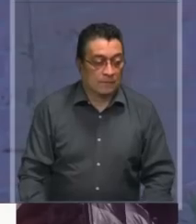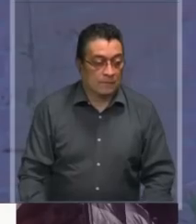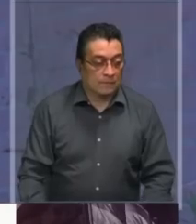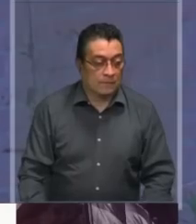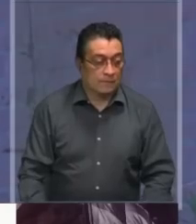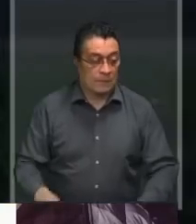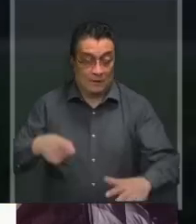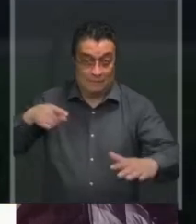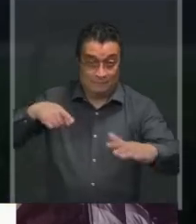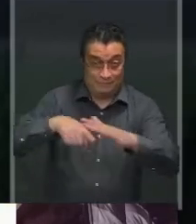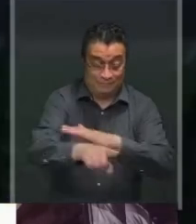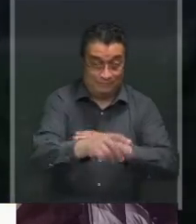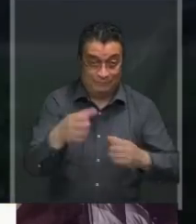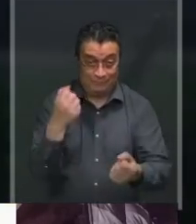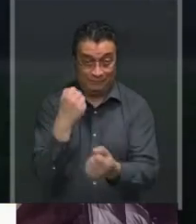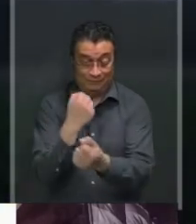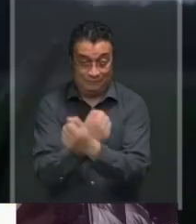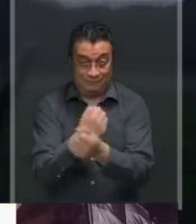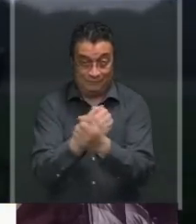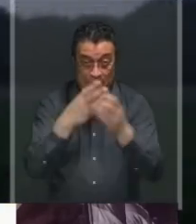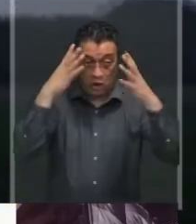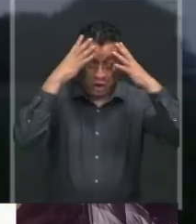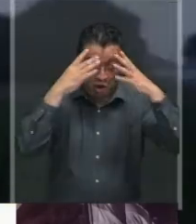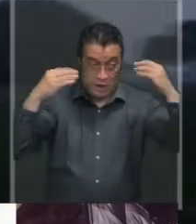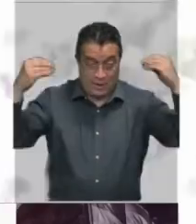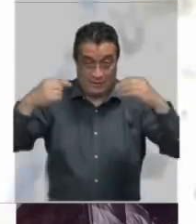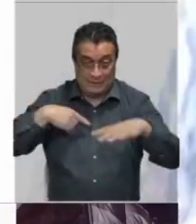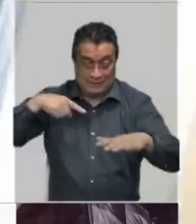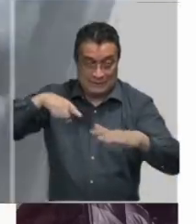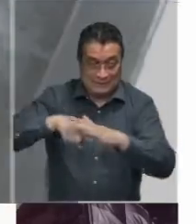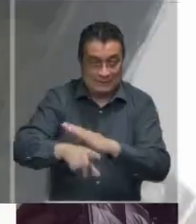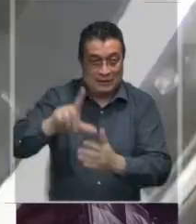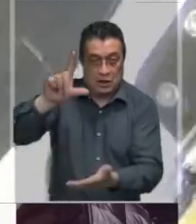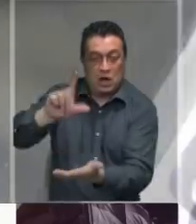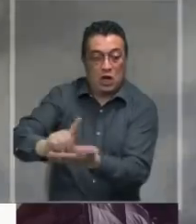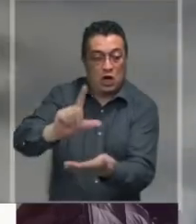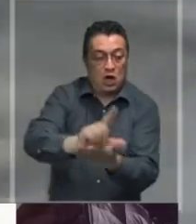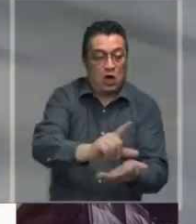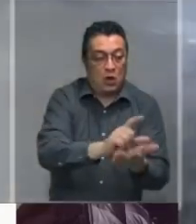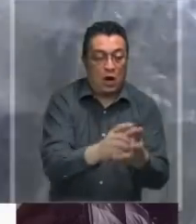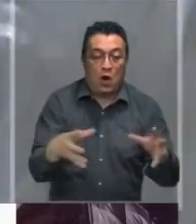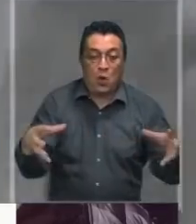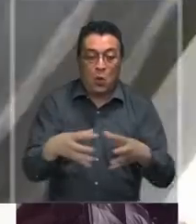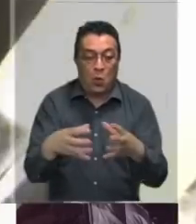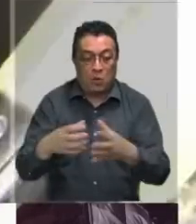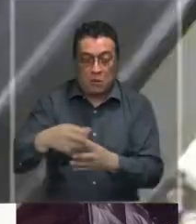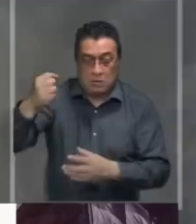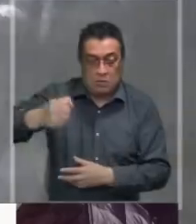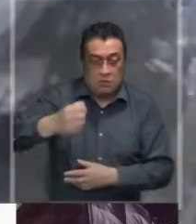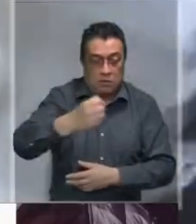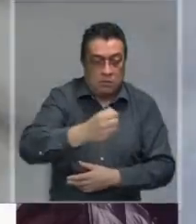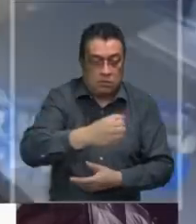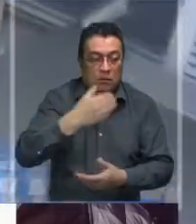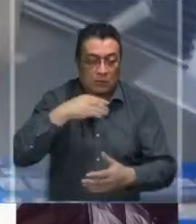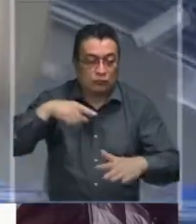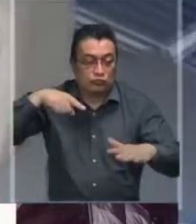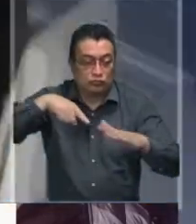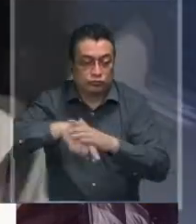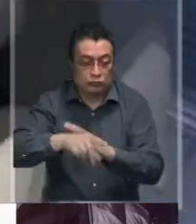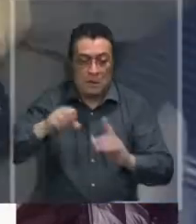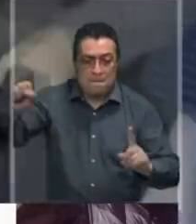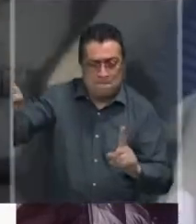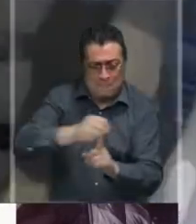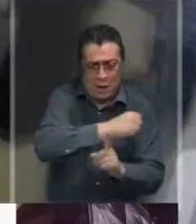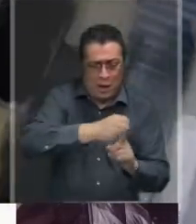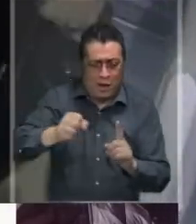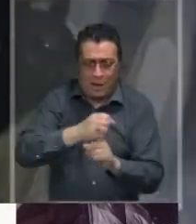Esta redada de la policía de Países Bajos pretendía encontrar aquellos lugares donde grupos del crimen organizado encierran y torturan a